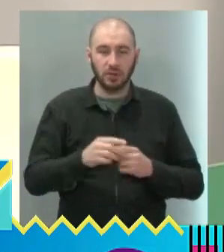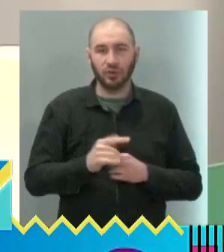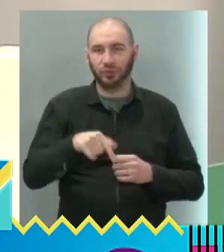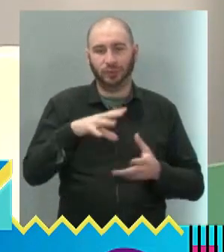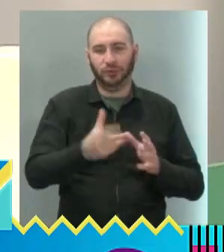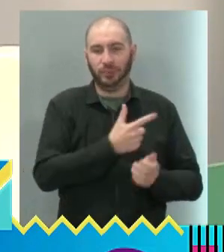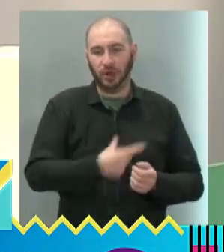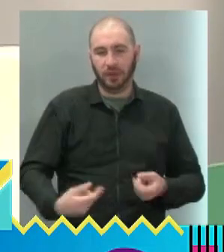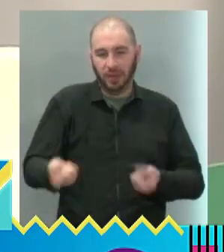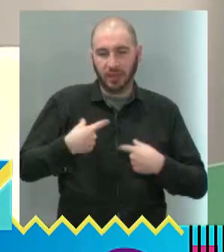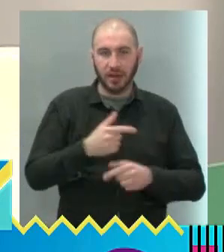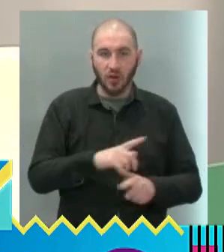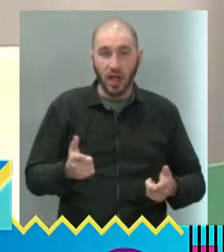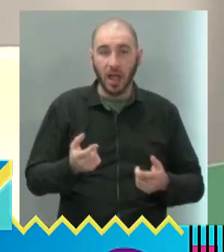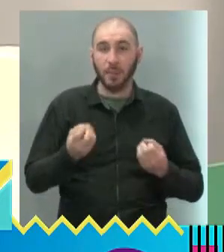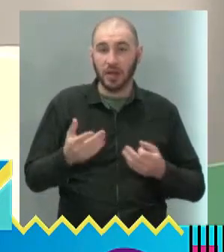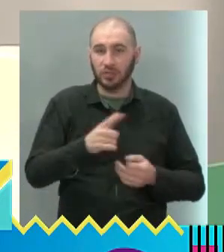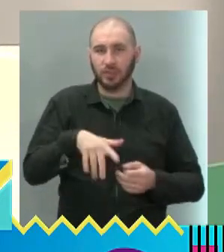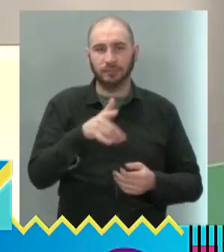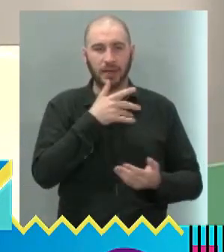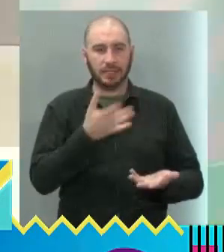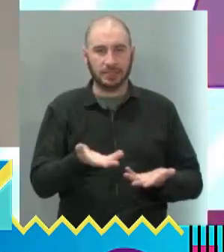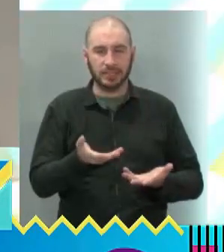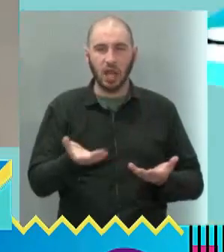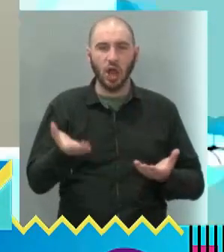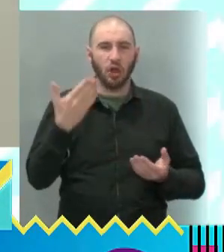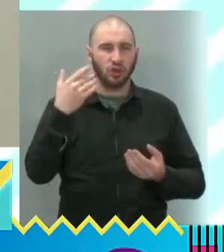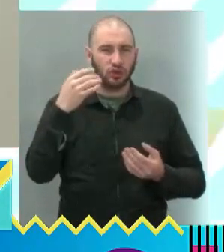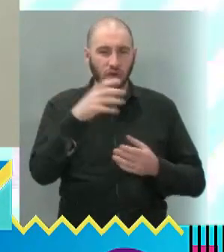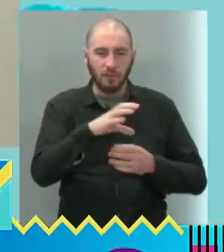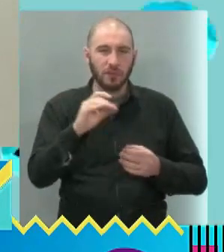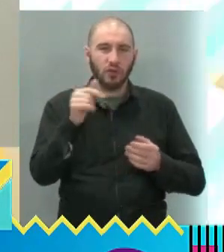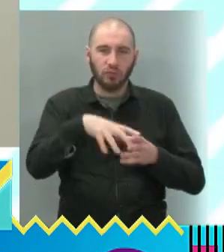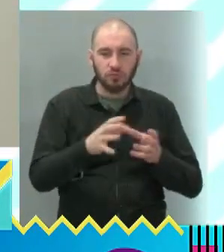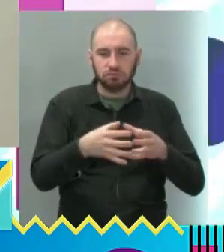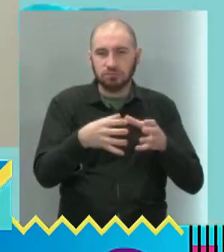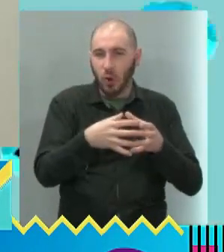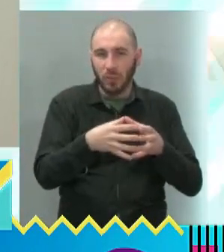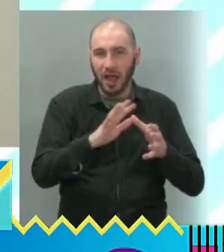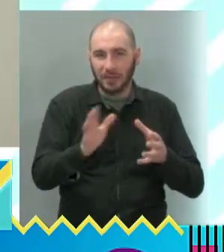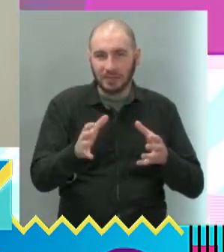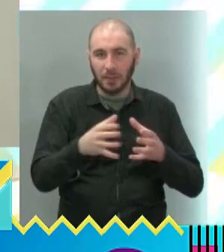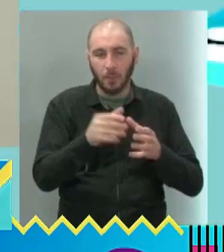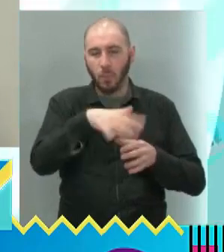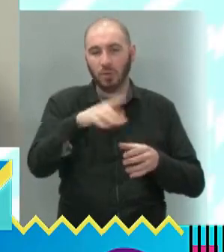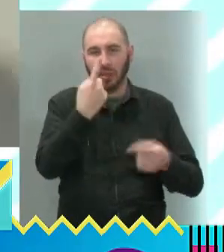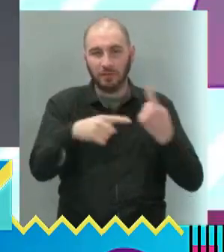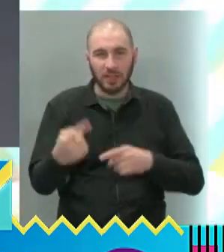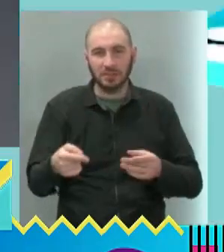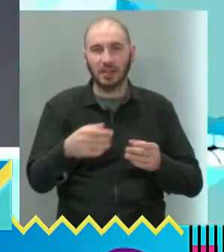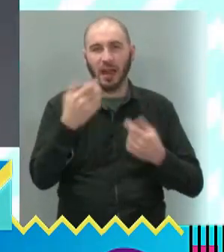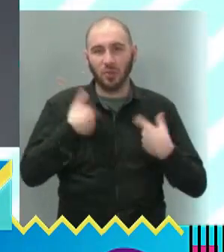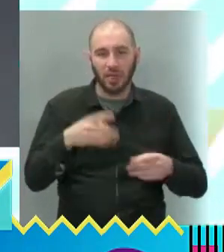una forma de gobierno porque éramos una suerte de confederación conformada por diferentes pueblos con